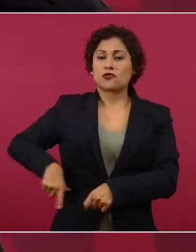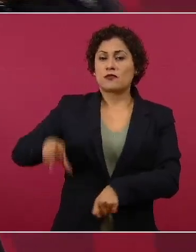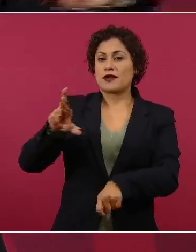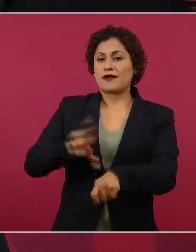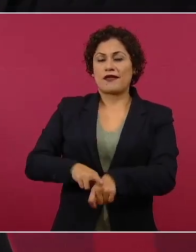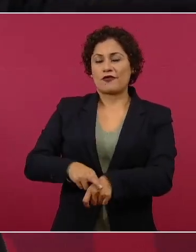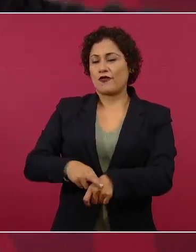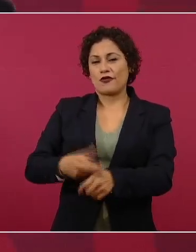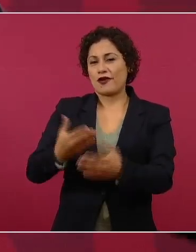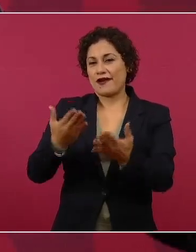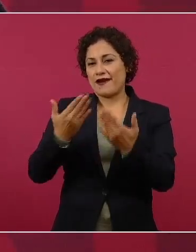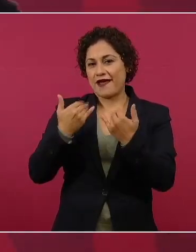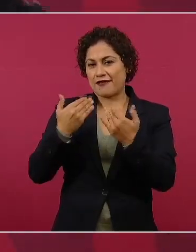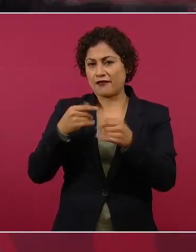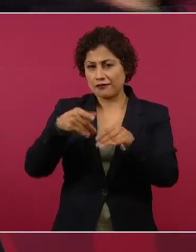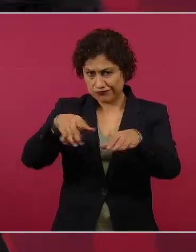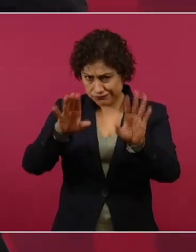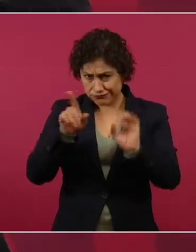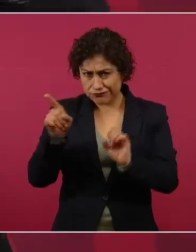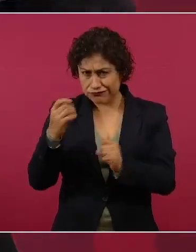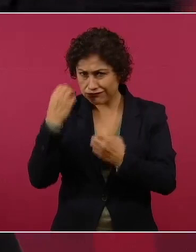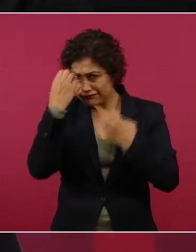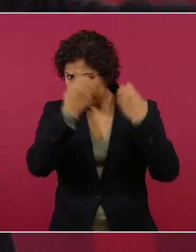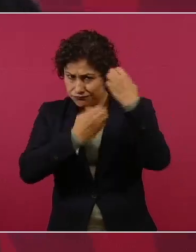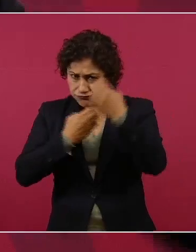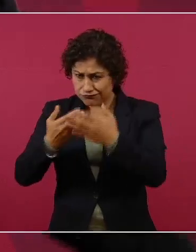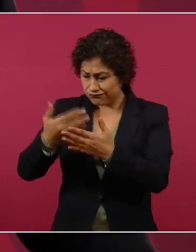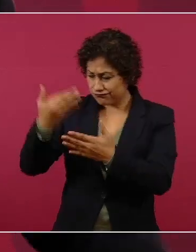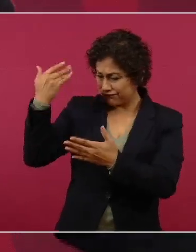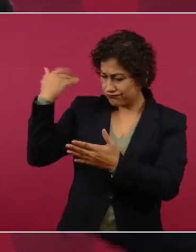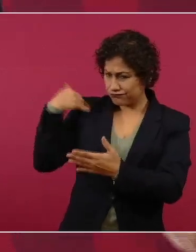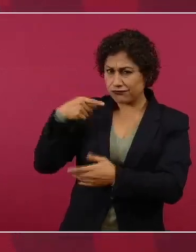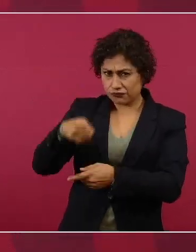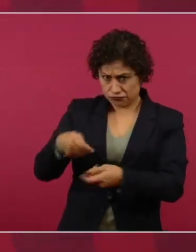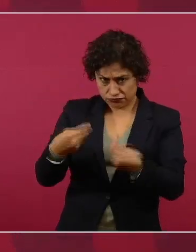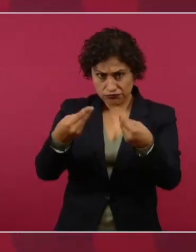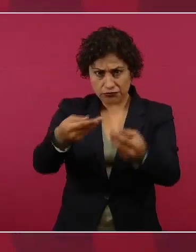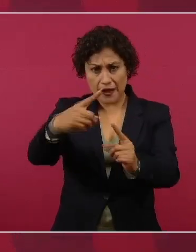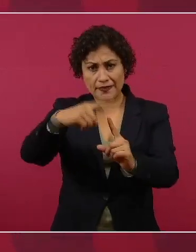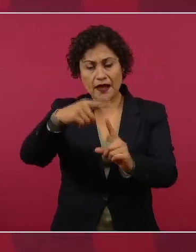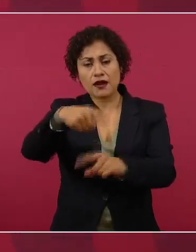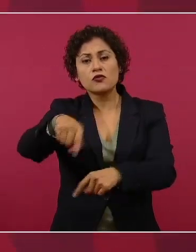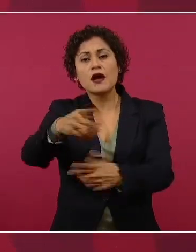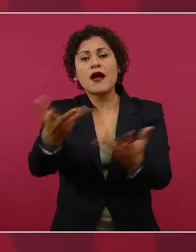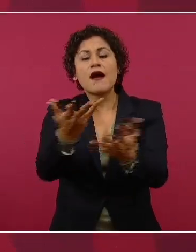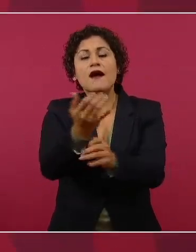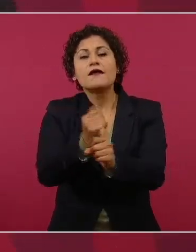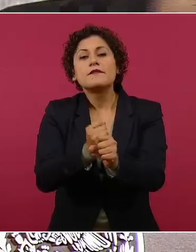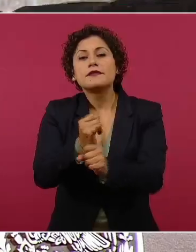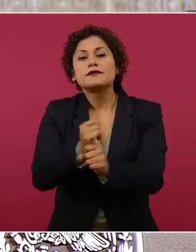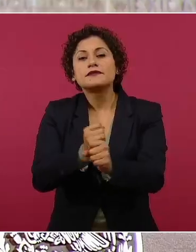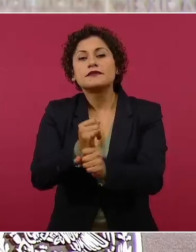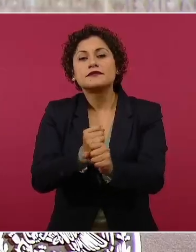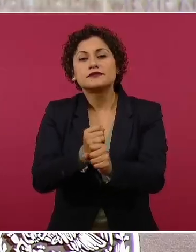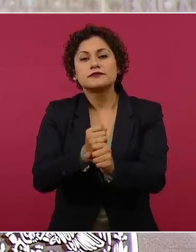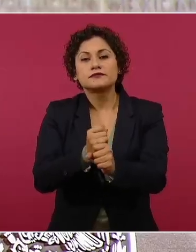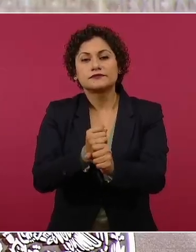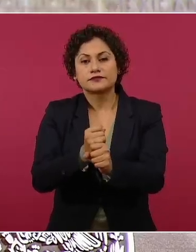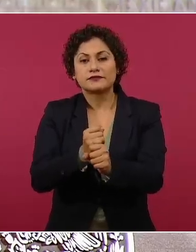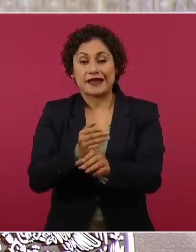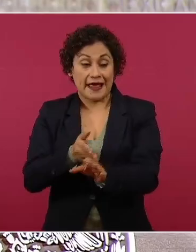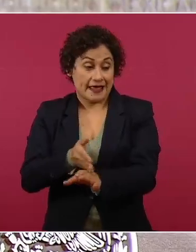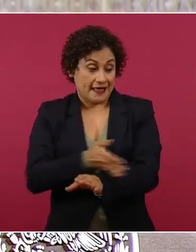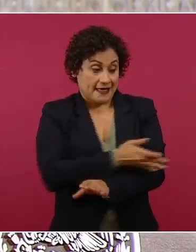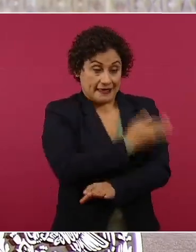Hagan nada más ahí un repaso, se los dejo de tarea, de los que han